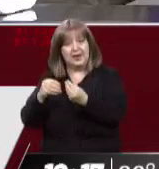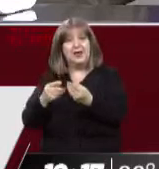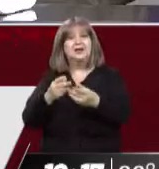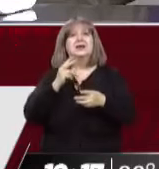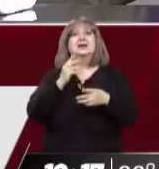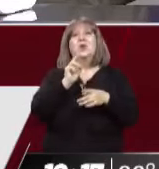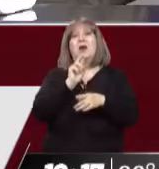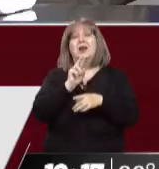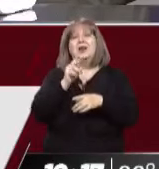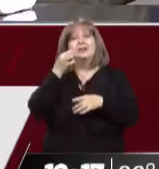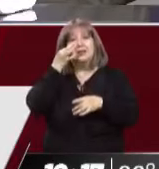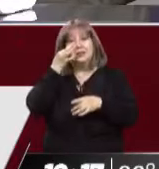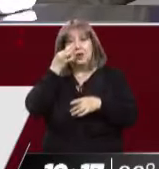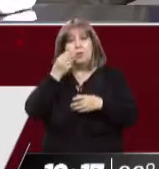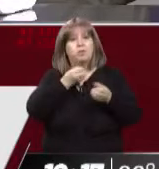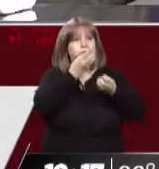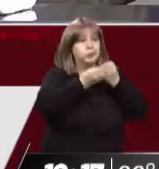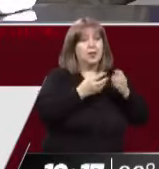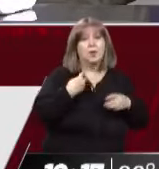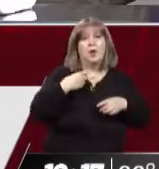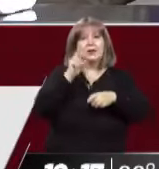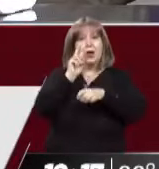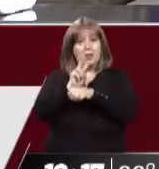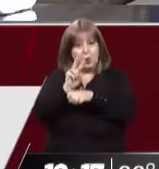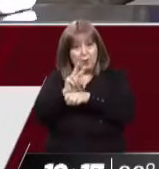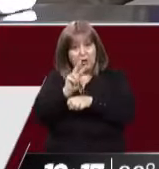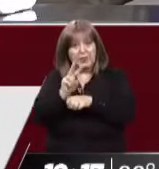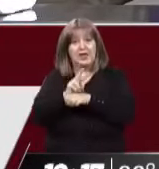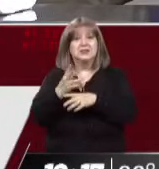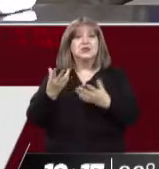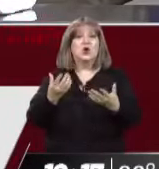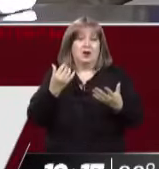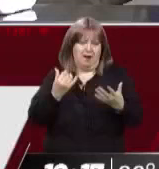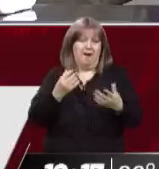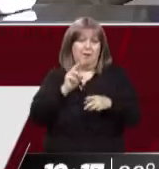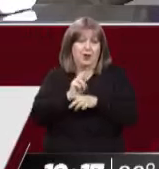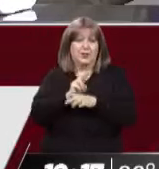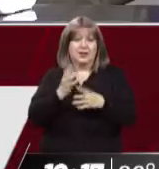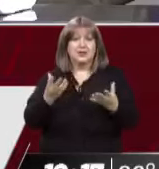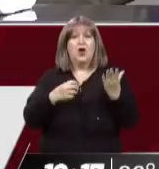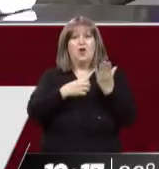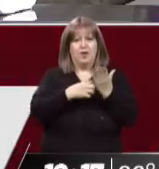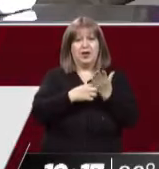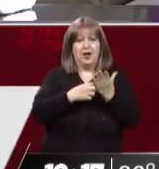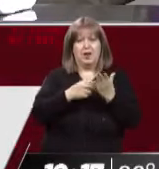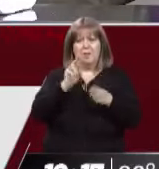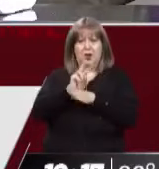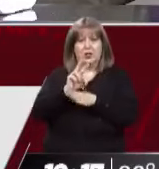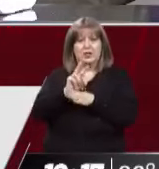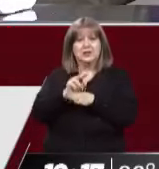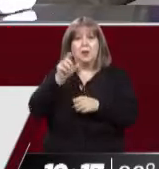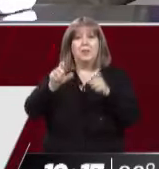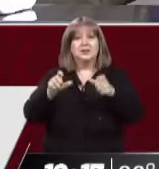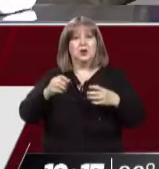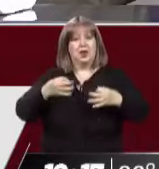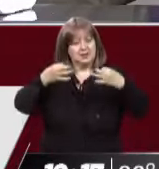protegen a los testigos. Hay un montón de herramientas y que ofrece la fiscalía para que las personas se